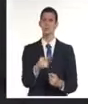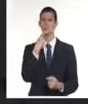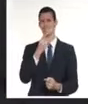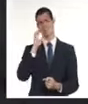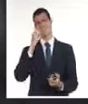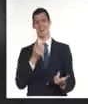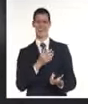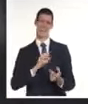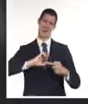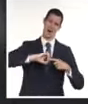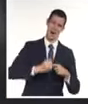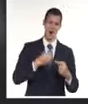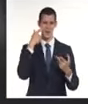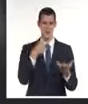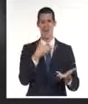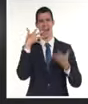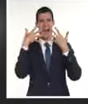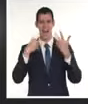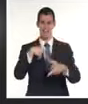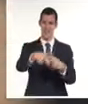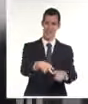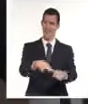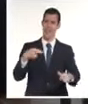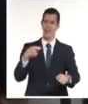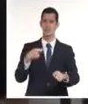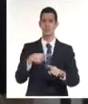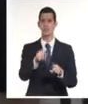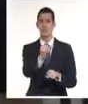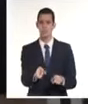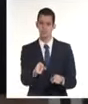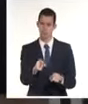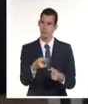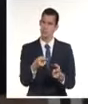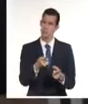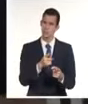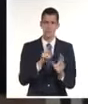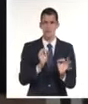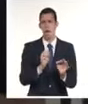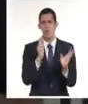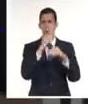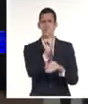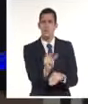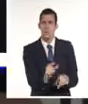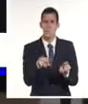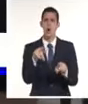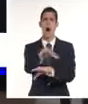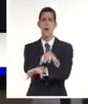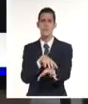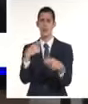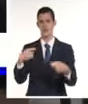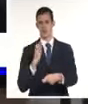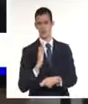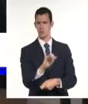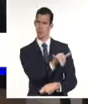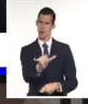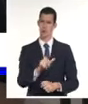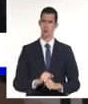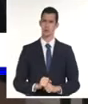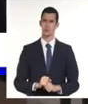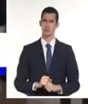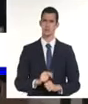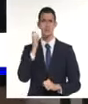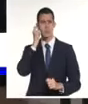con crueldad a un ser indefenso, a un ser vivo. Justo aquí, el público fue testigo del abuso al gato que escogieron